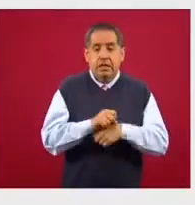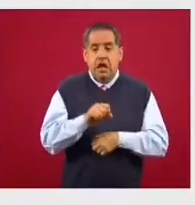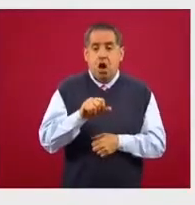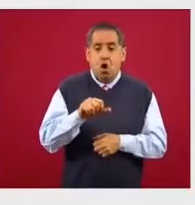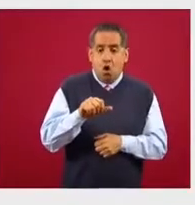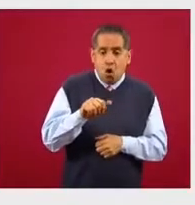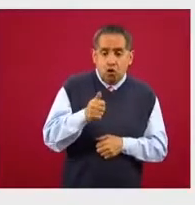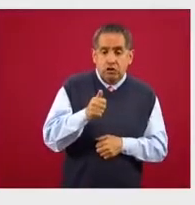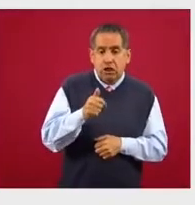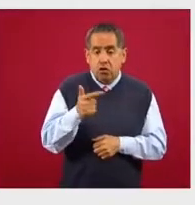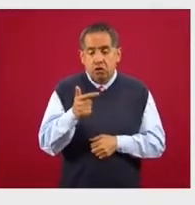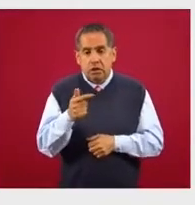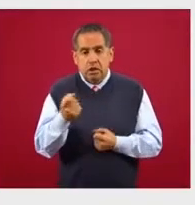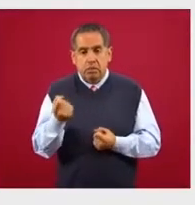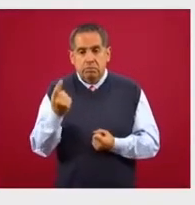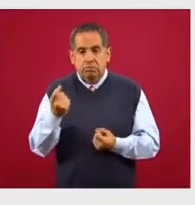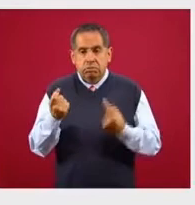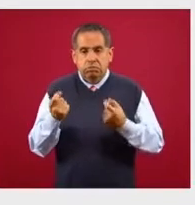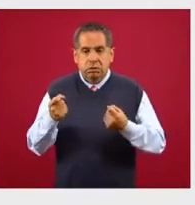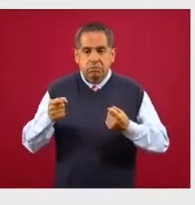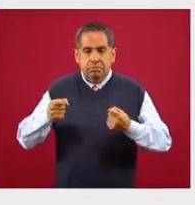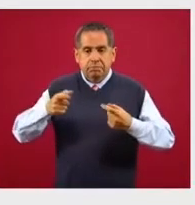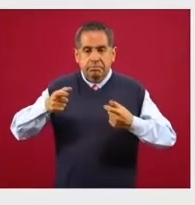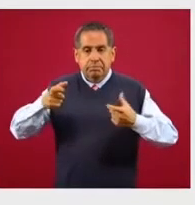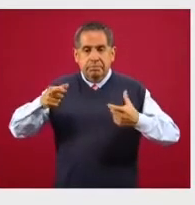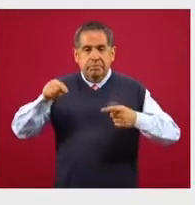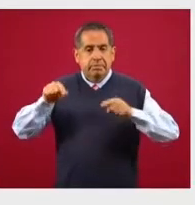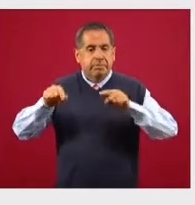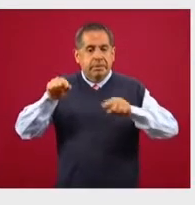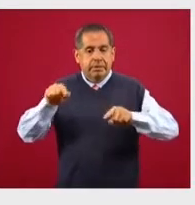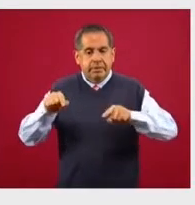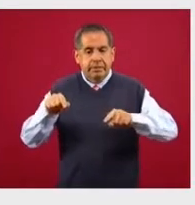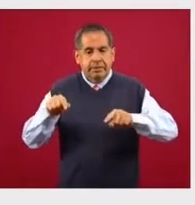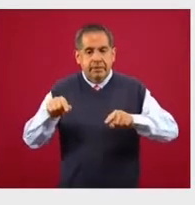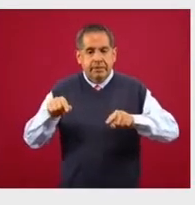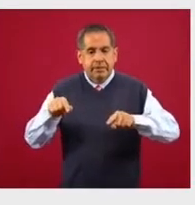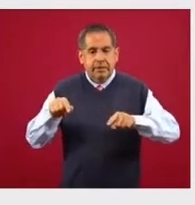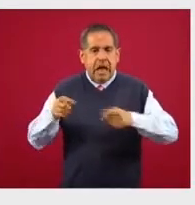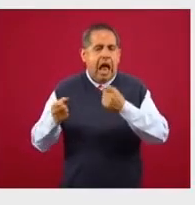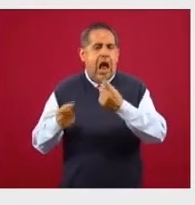presentarse los primeros, pero de manera muy focalizada a